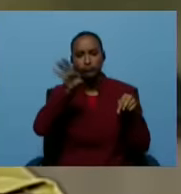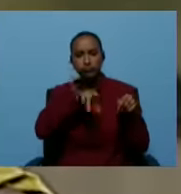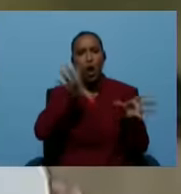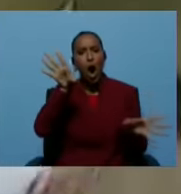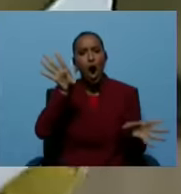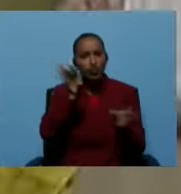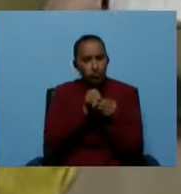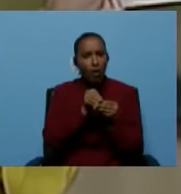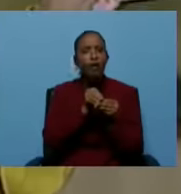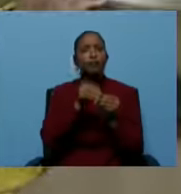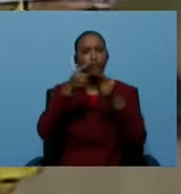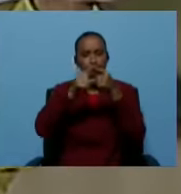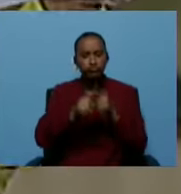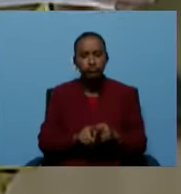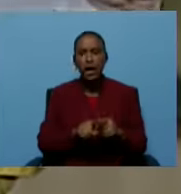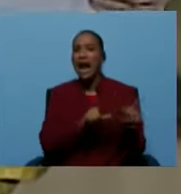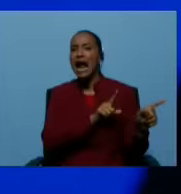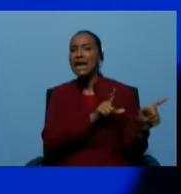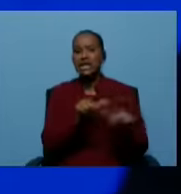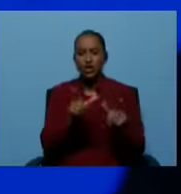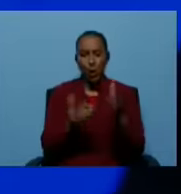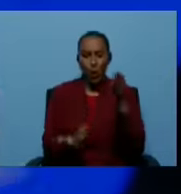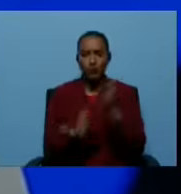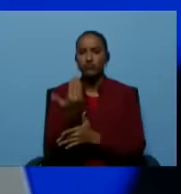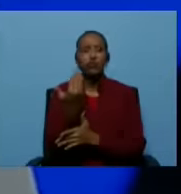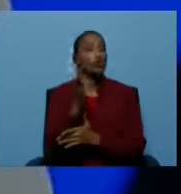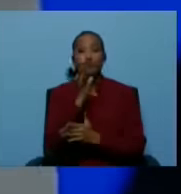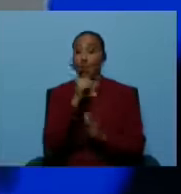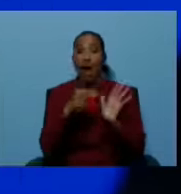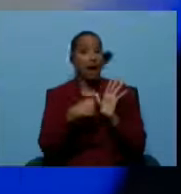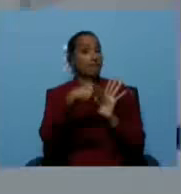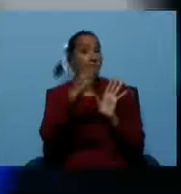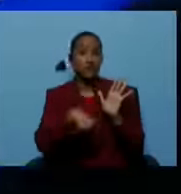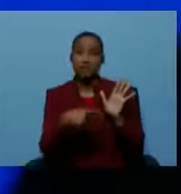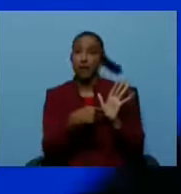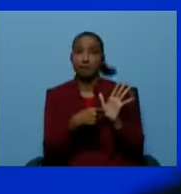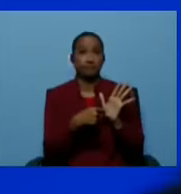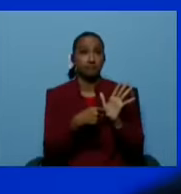Sin datos, todas estas también son sin datos,